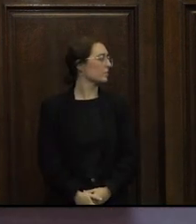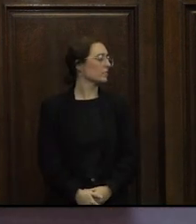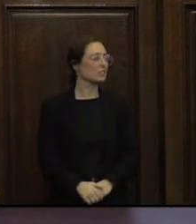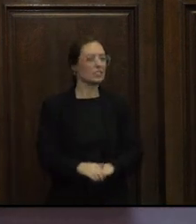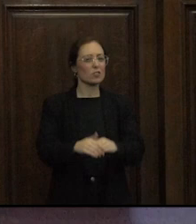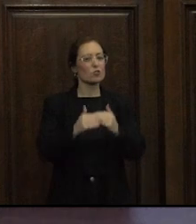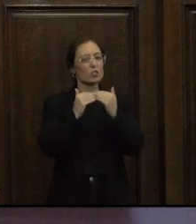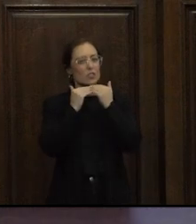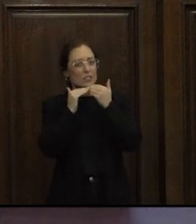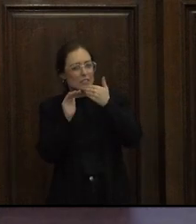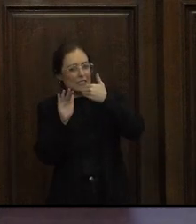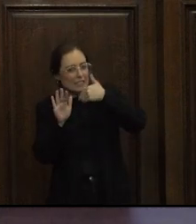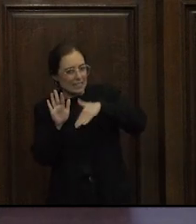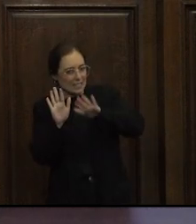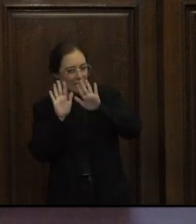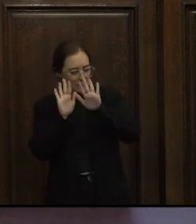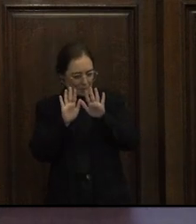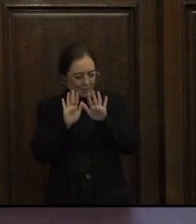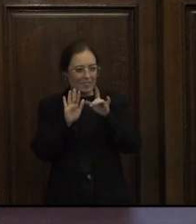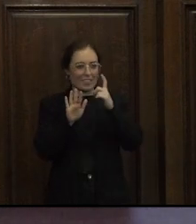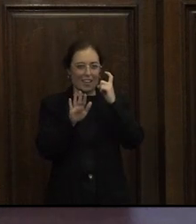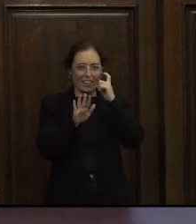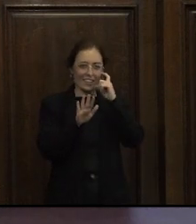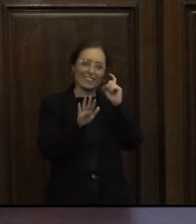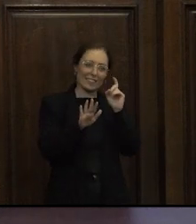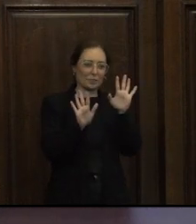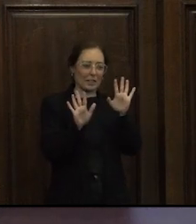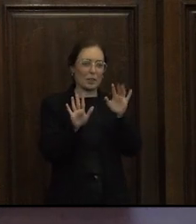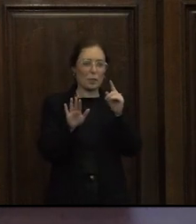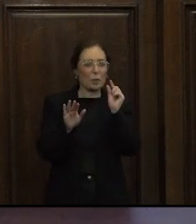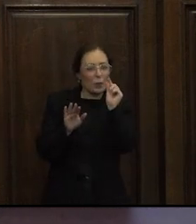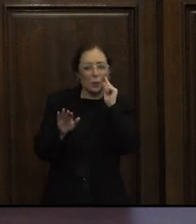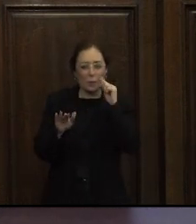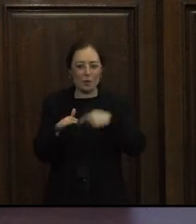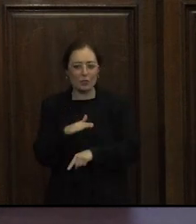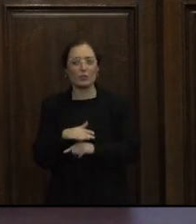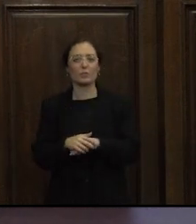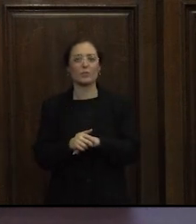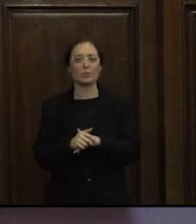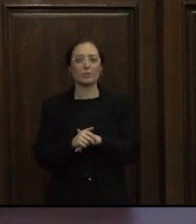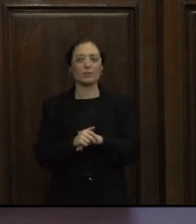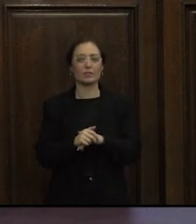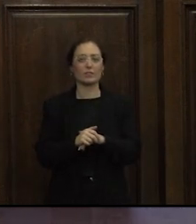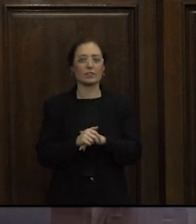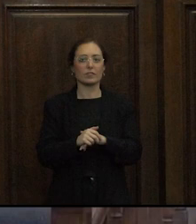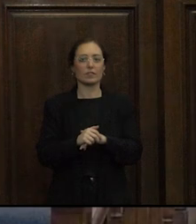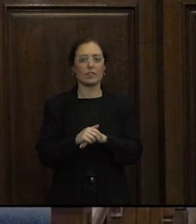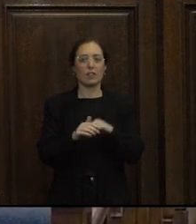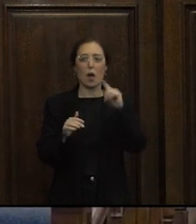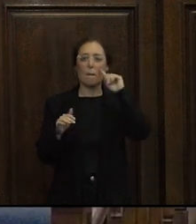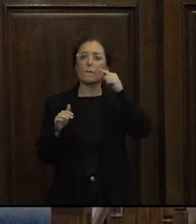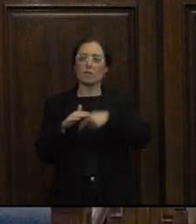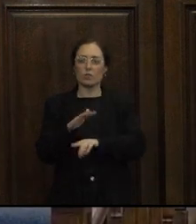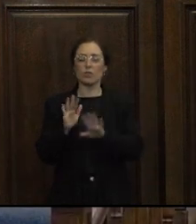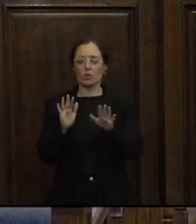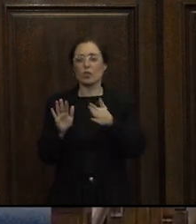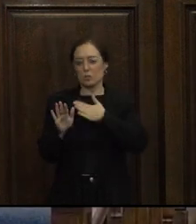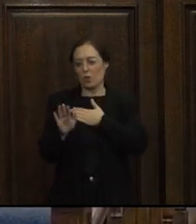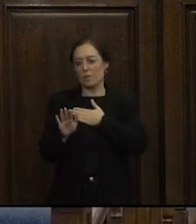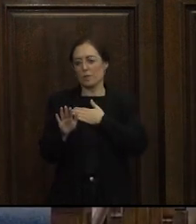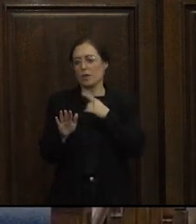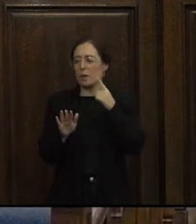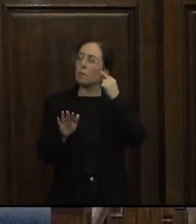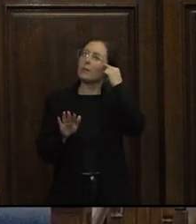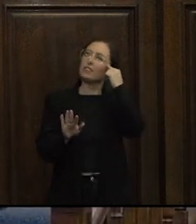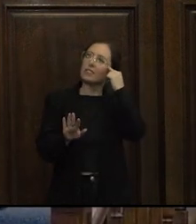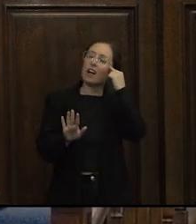Perdón, no sé si entendí del todo, o sea, que podrías profundizar un poquito. Profundizo, sobre todo me